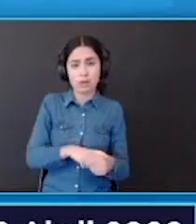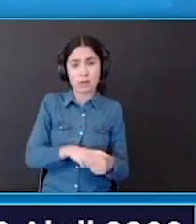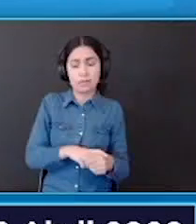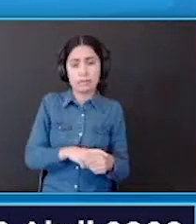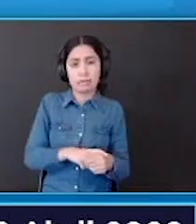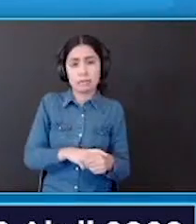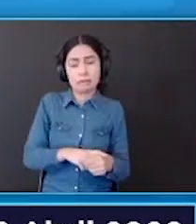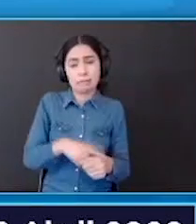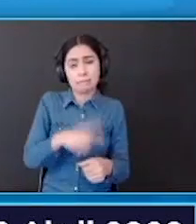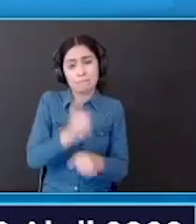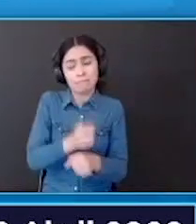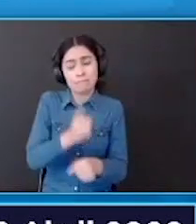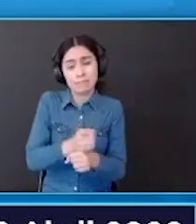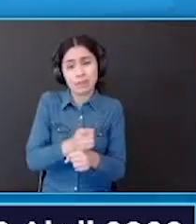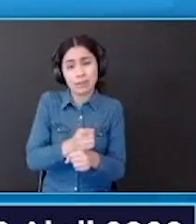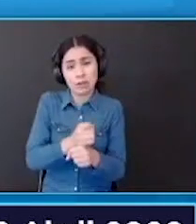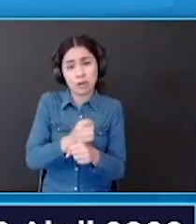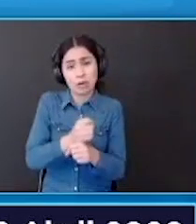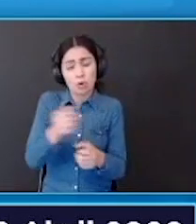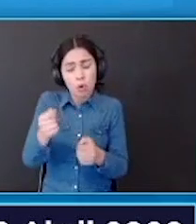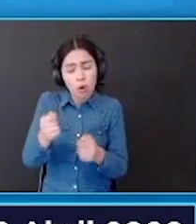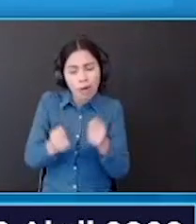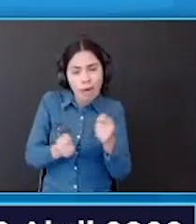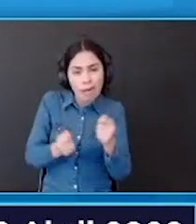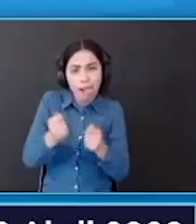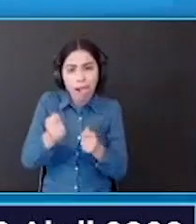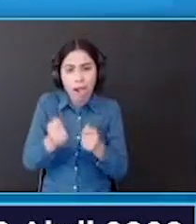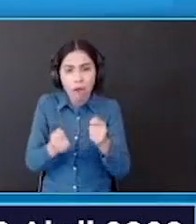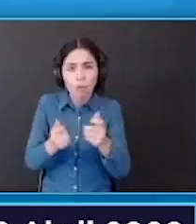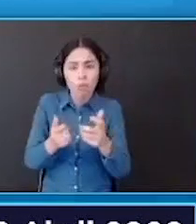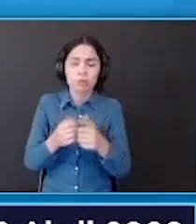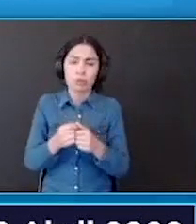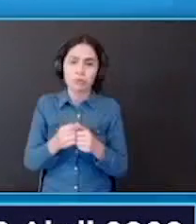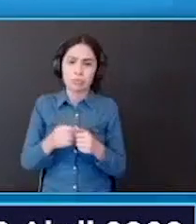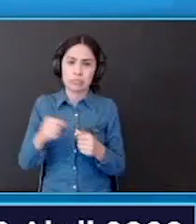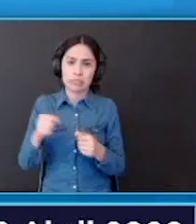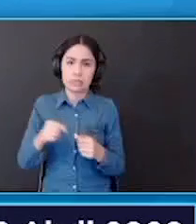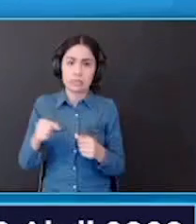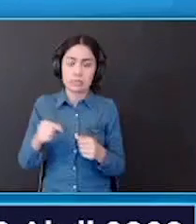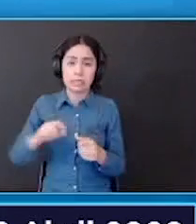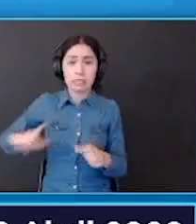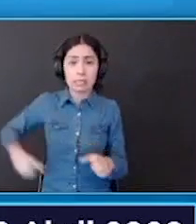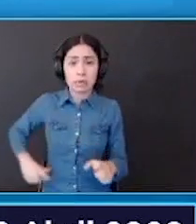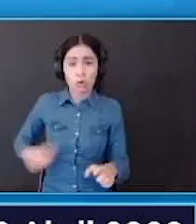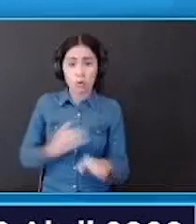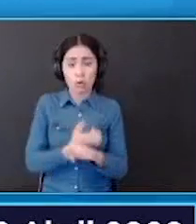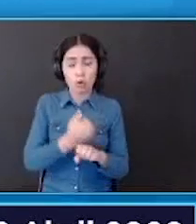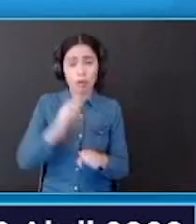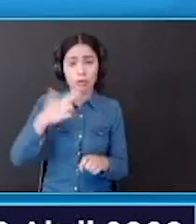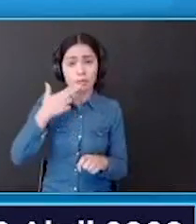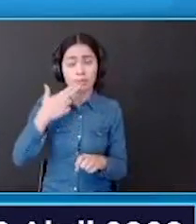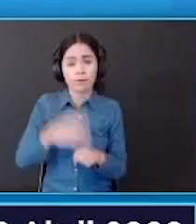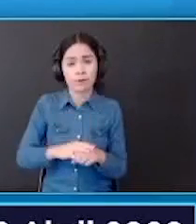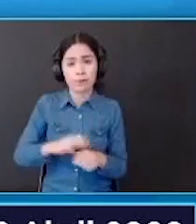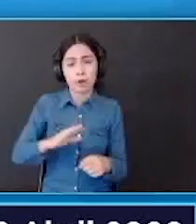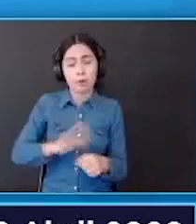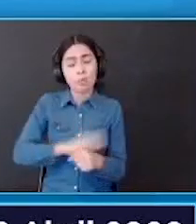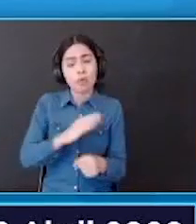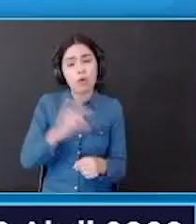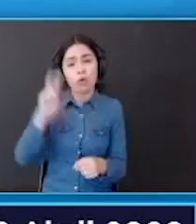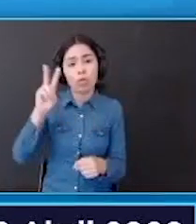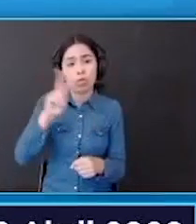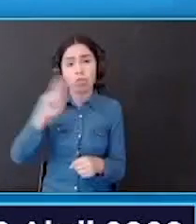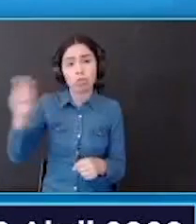reducción, el ajuste, el apretón de cinturón que nos hemos dado en el gobierno de Chihuahua por 2.806 millones